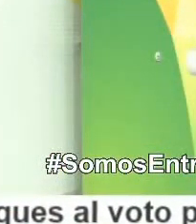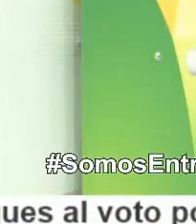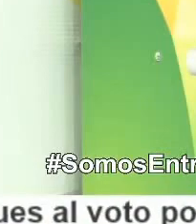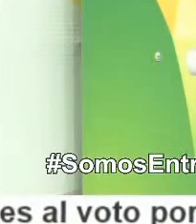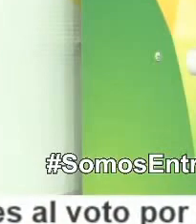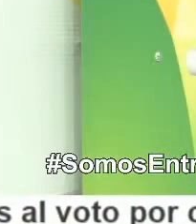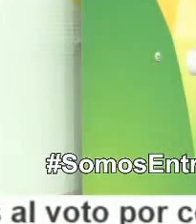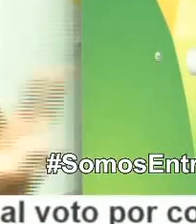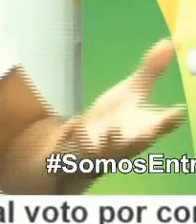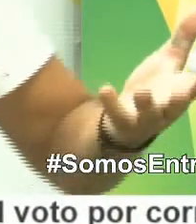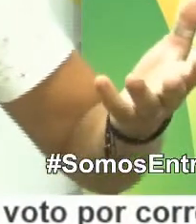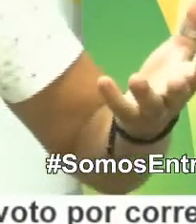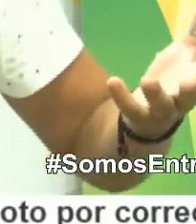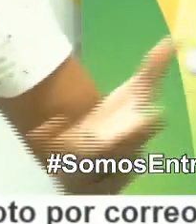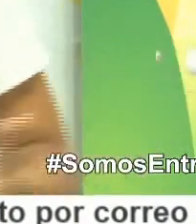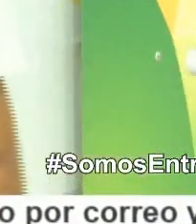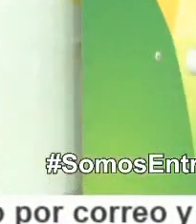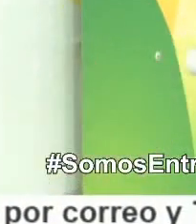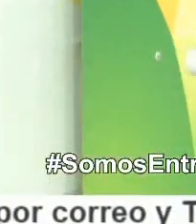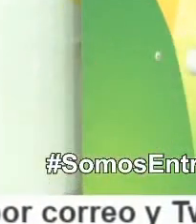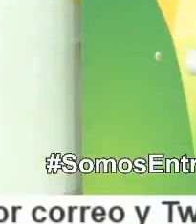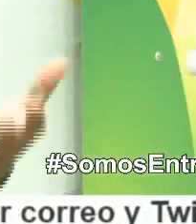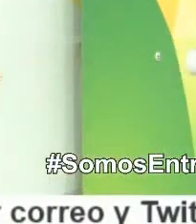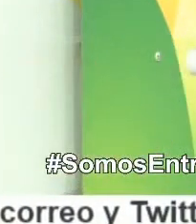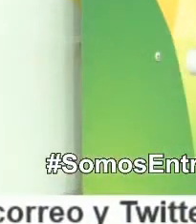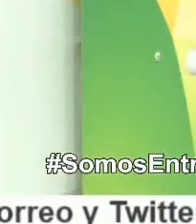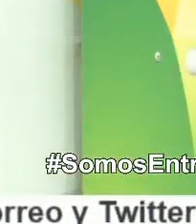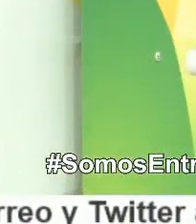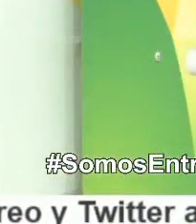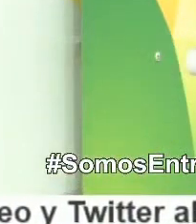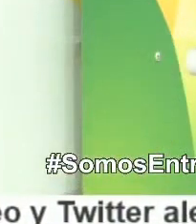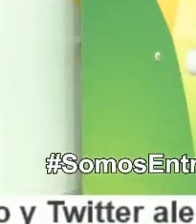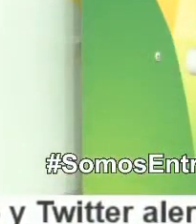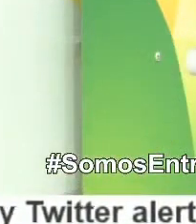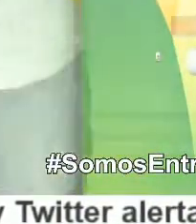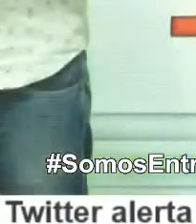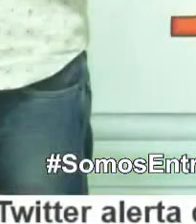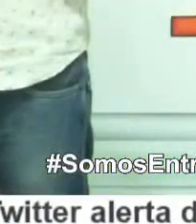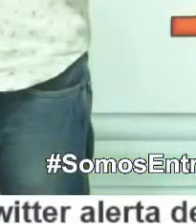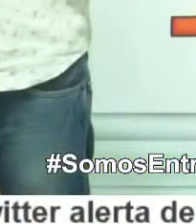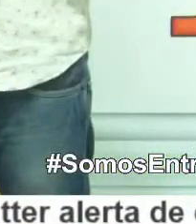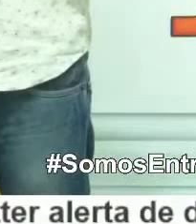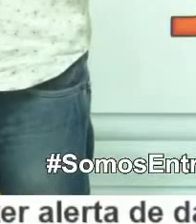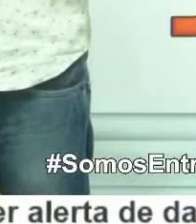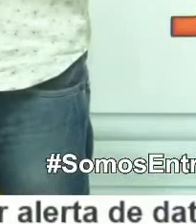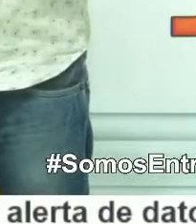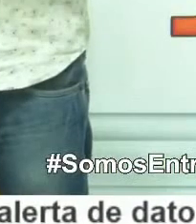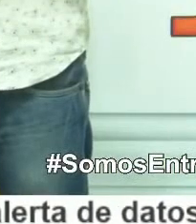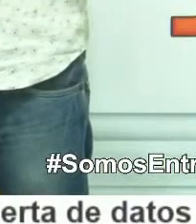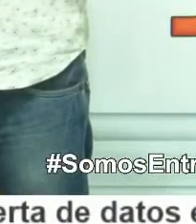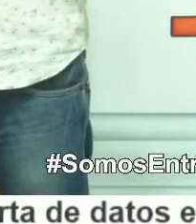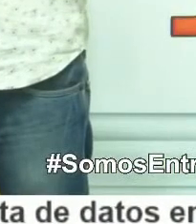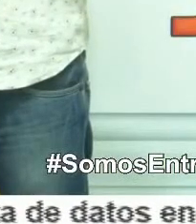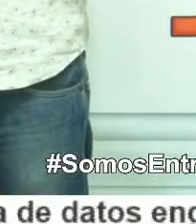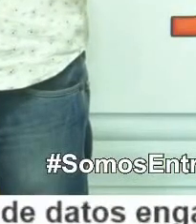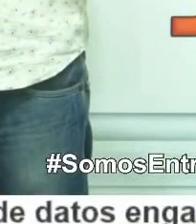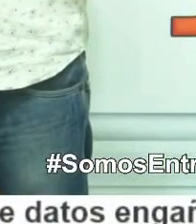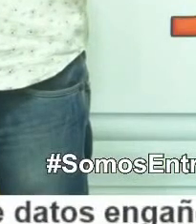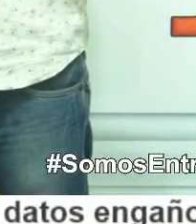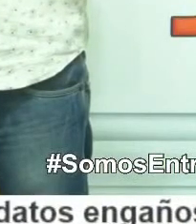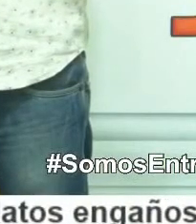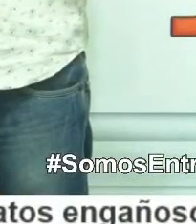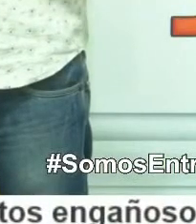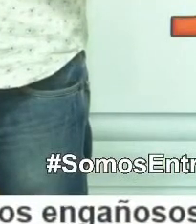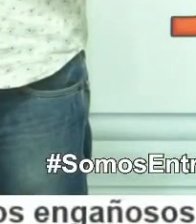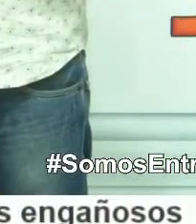necesario. No dijo nada que no supiéramos, no dijo nada que... nada trascendental, como nada que a la población realmente